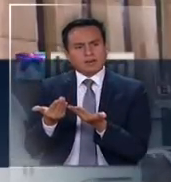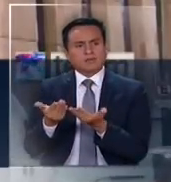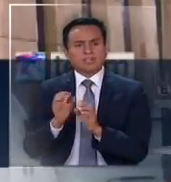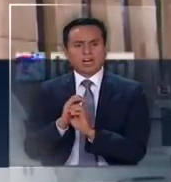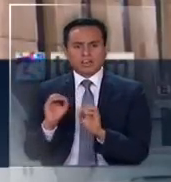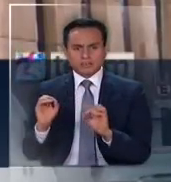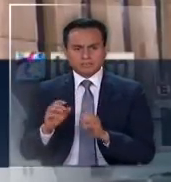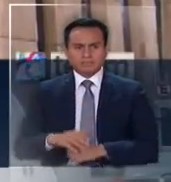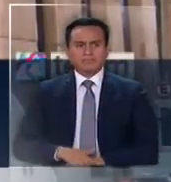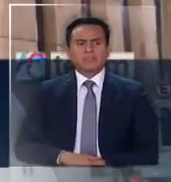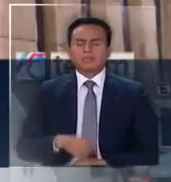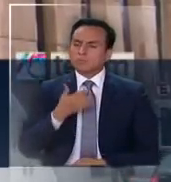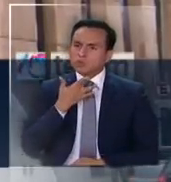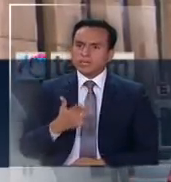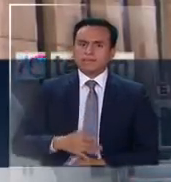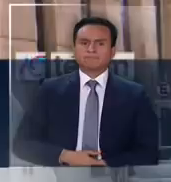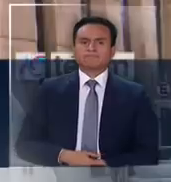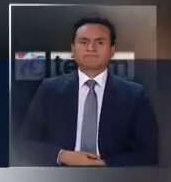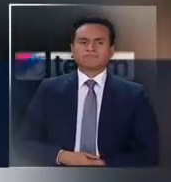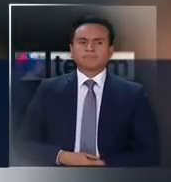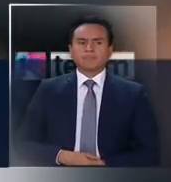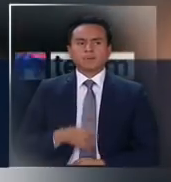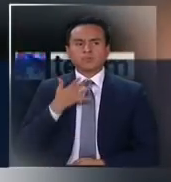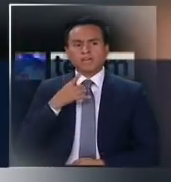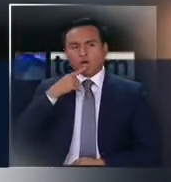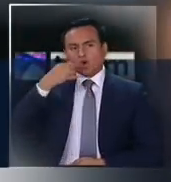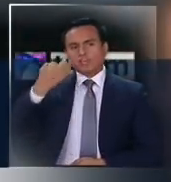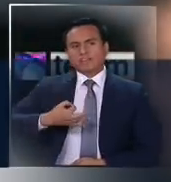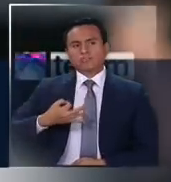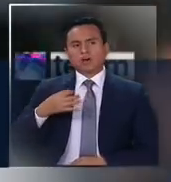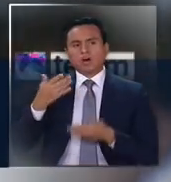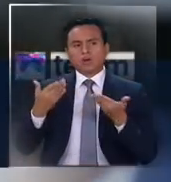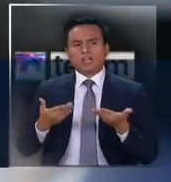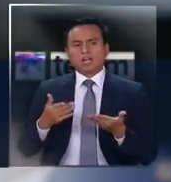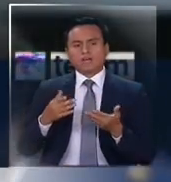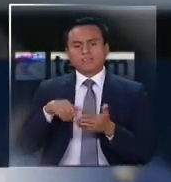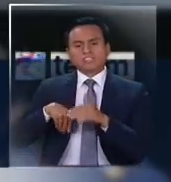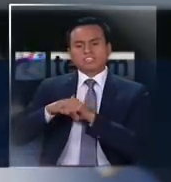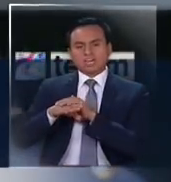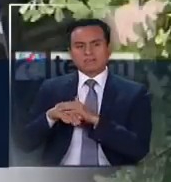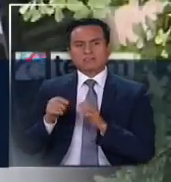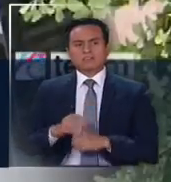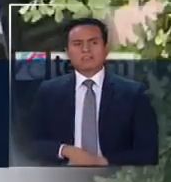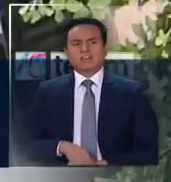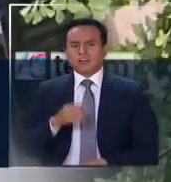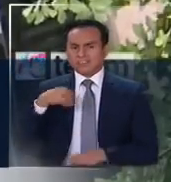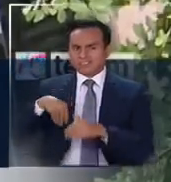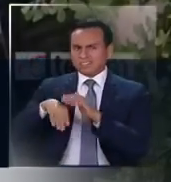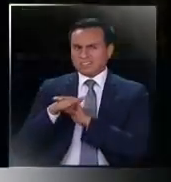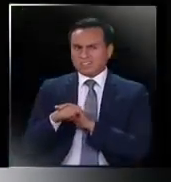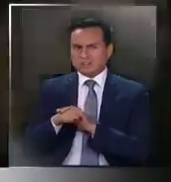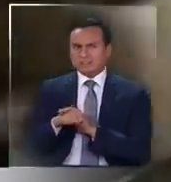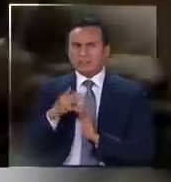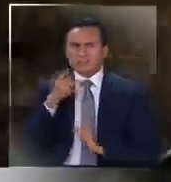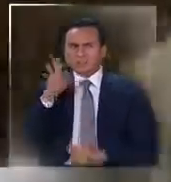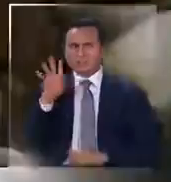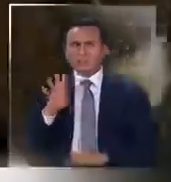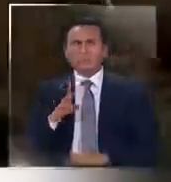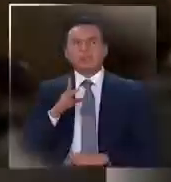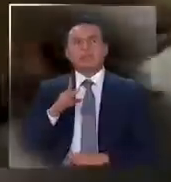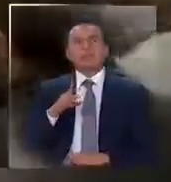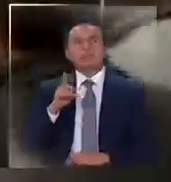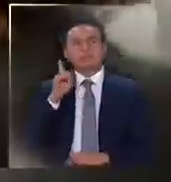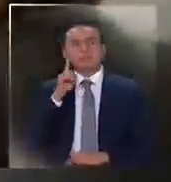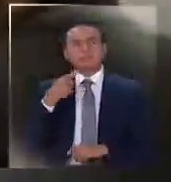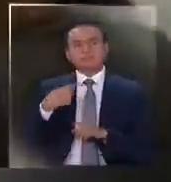puede tener la monada. ¿Por qué? Porque es honesto, lo acaban de echar. Lo acaban de echar porque se lo han echado. A la charla